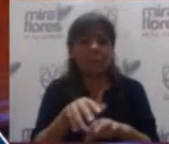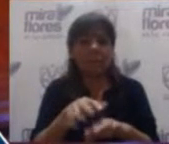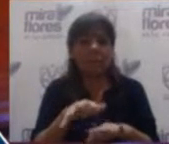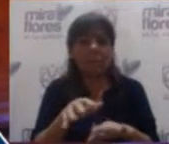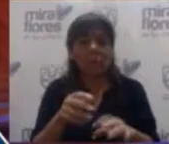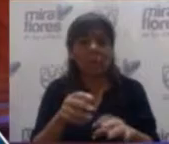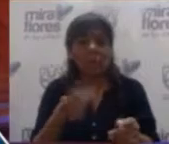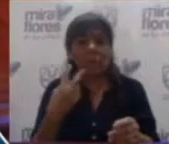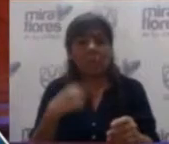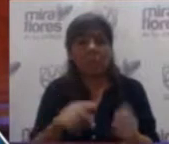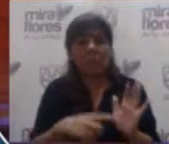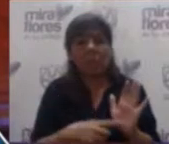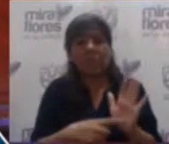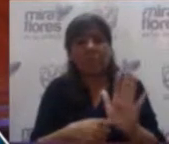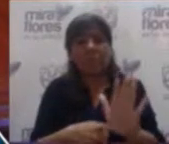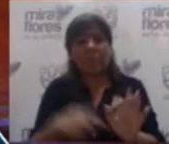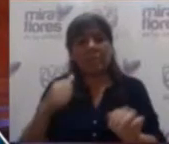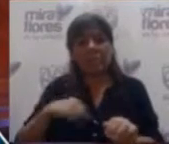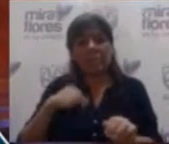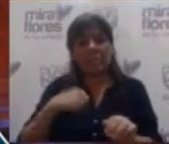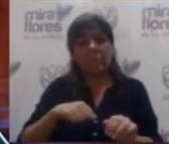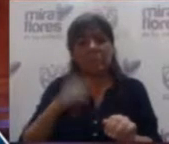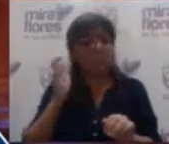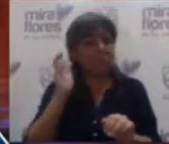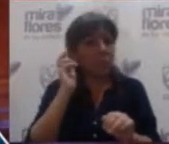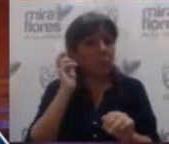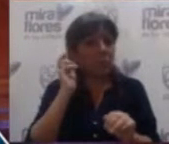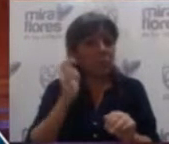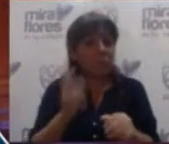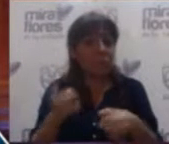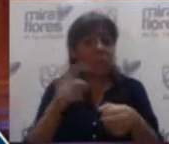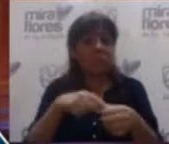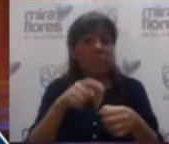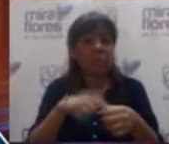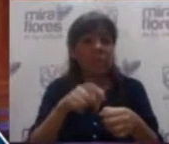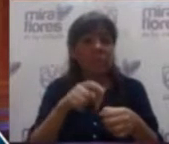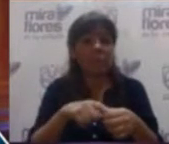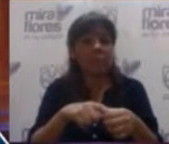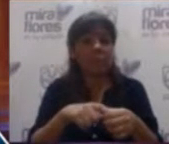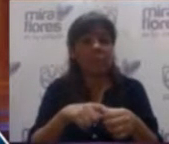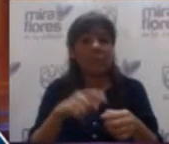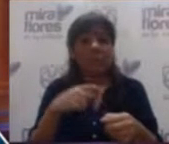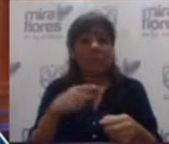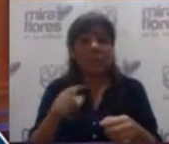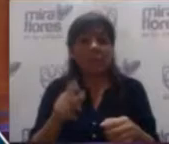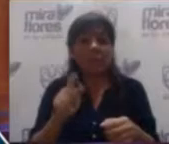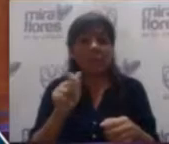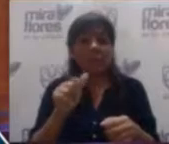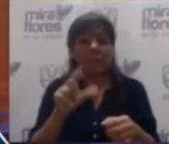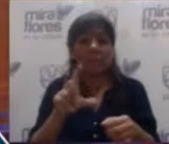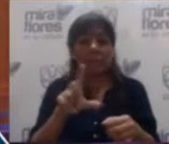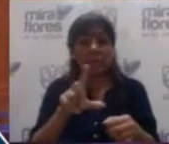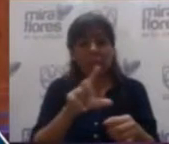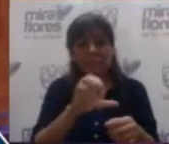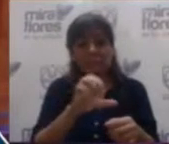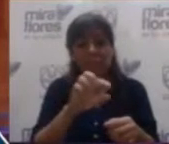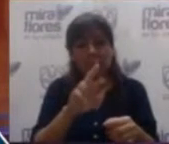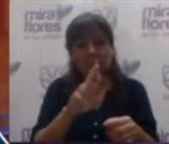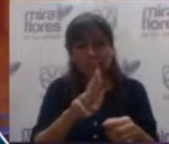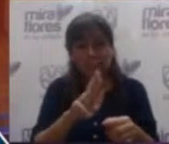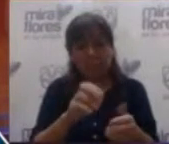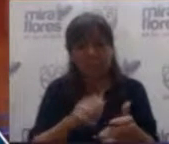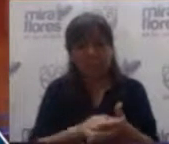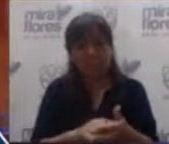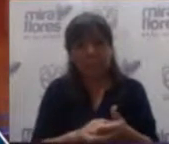que en representación de la Municipalidad de Miraflores participe en el taller Workshop on Realization of APEC, Low